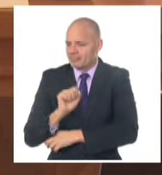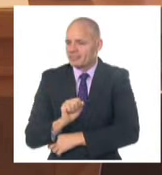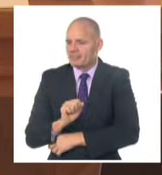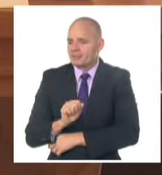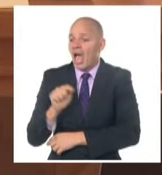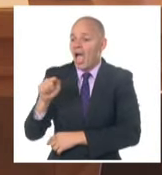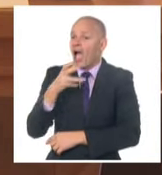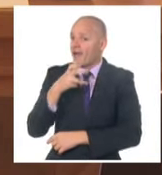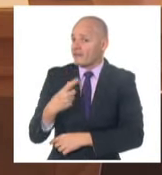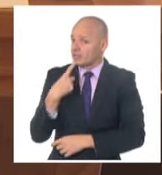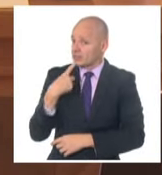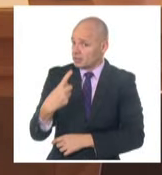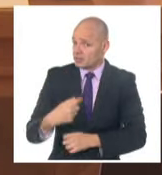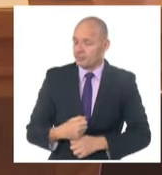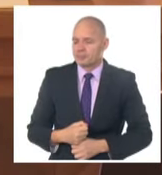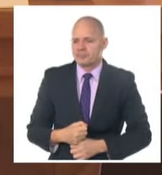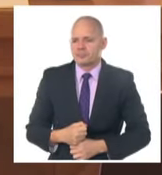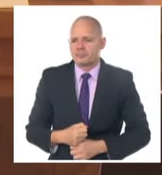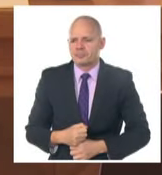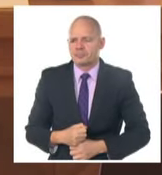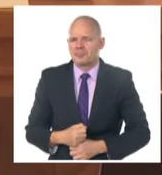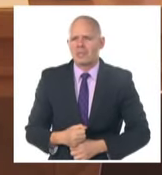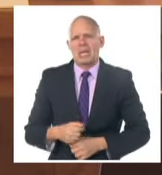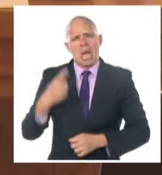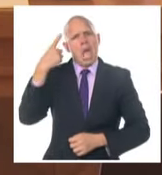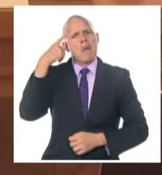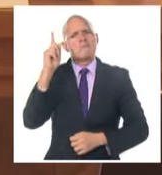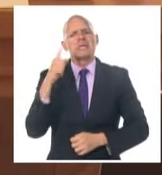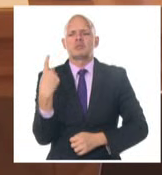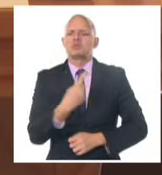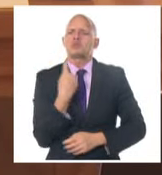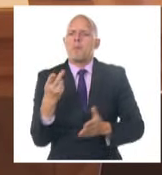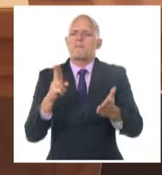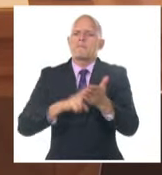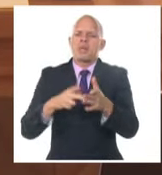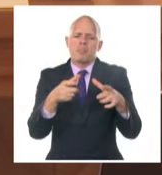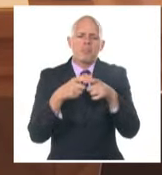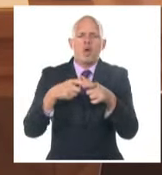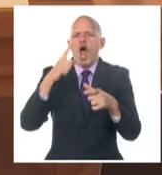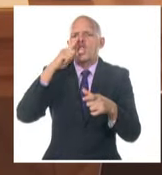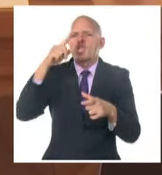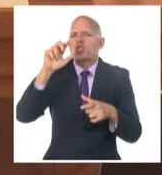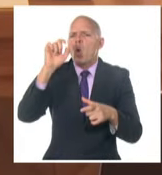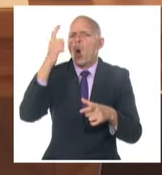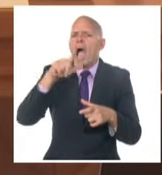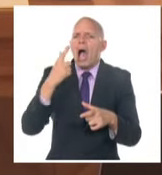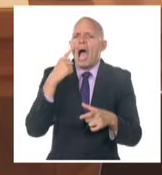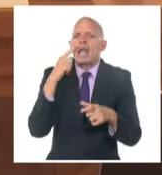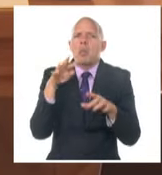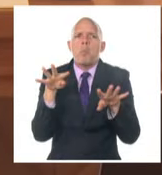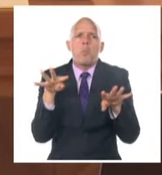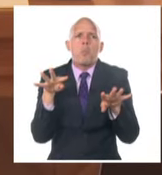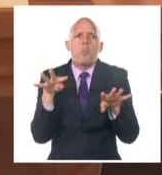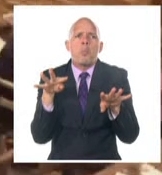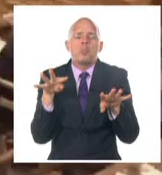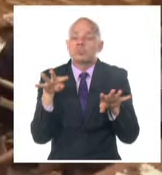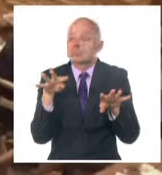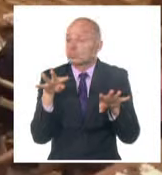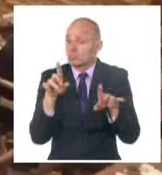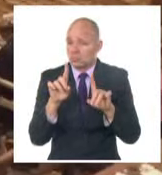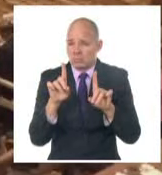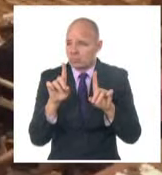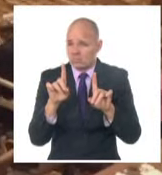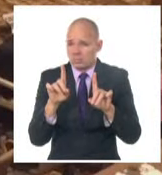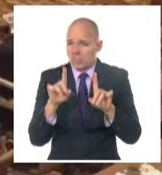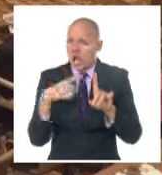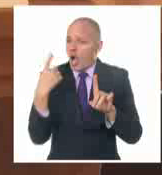Apuntó, no somos simples espectadores. Este mundo es también nuestro mundo.